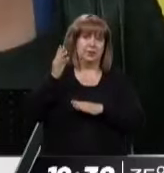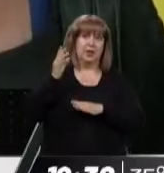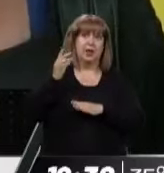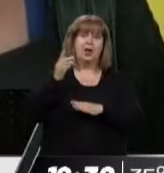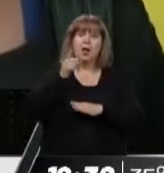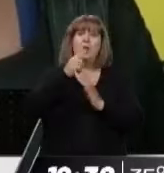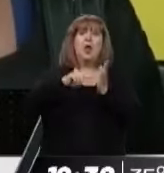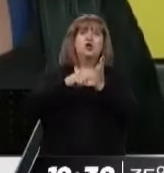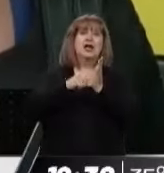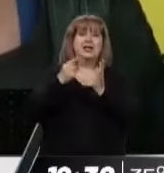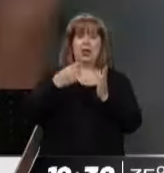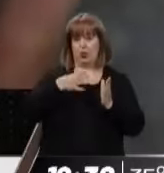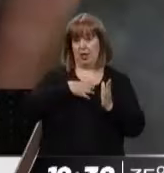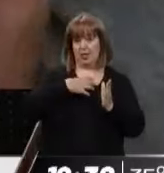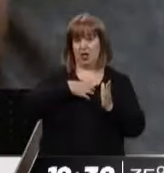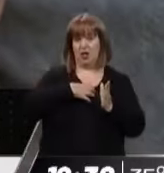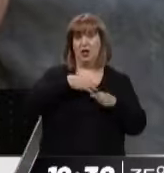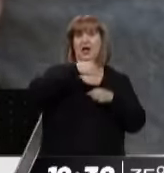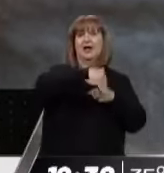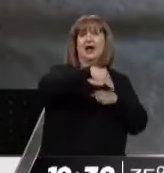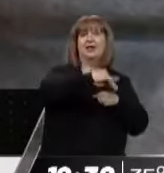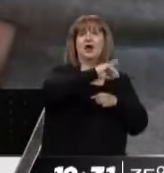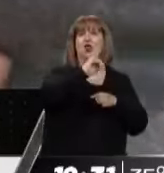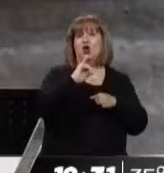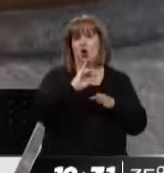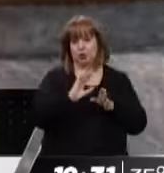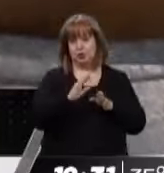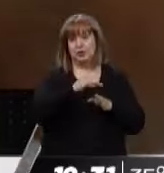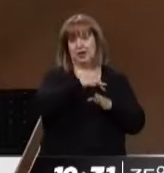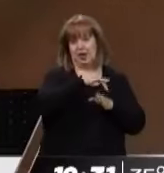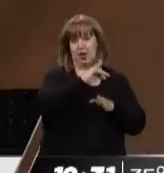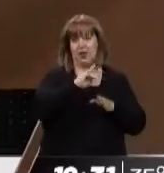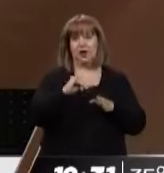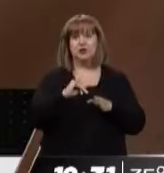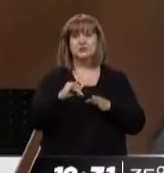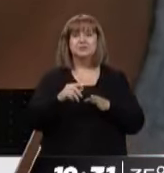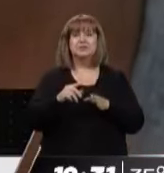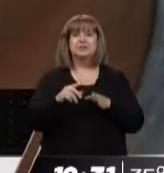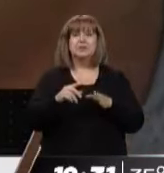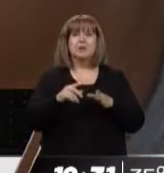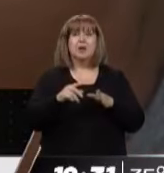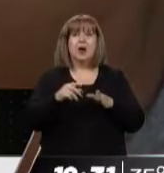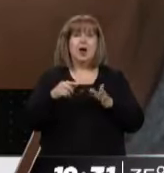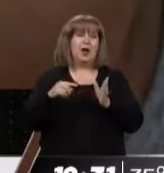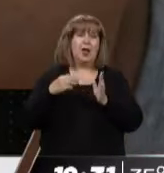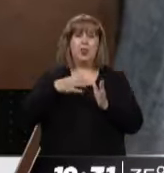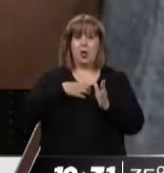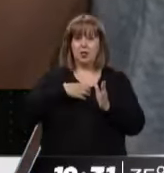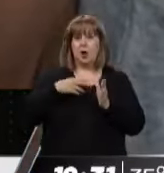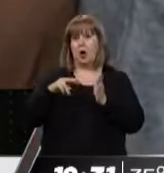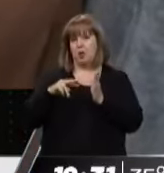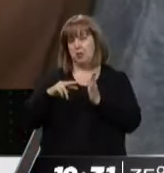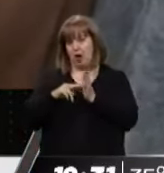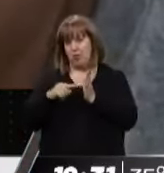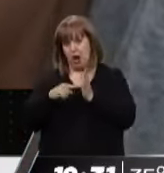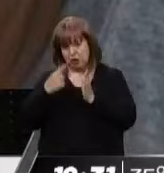Casualidad está en Buenos Aires. Ah, bien. Así que, nos habían hablado de España de un viaje, por eso le preguntaba. Sí, no, está en Buenos Aires. Hablamos con el apoderado,